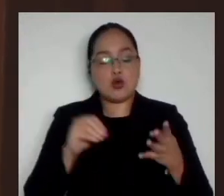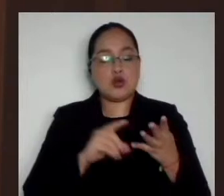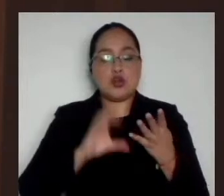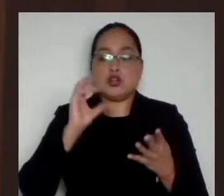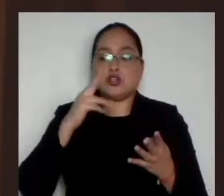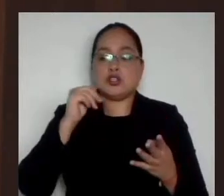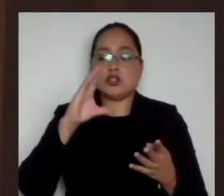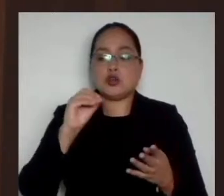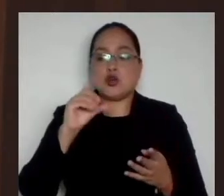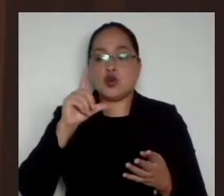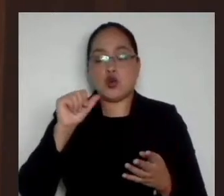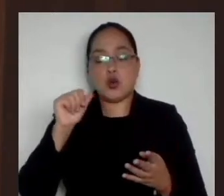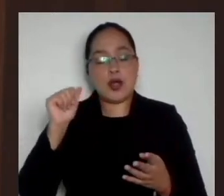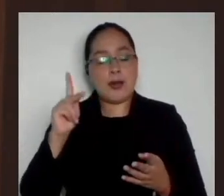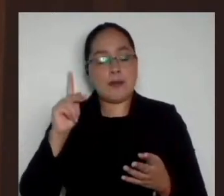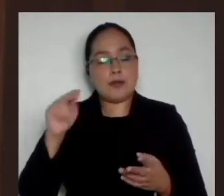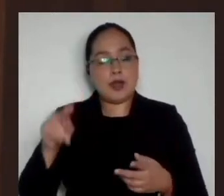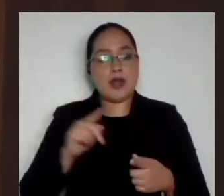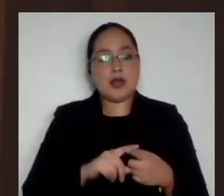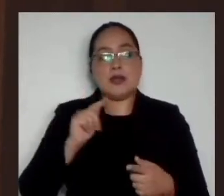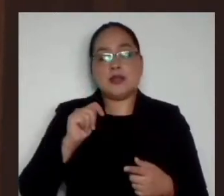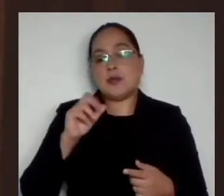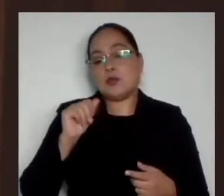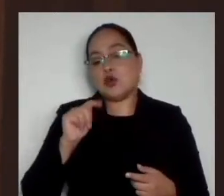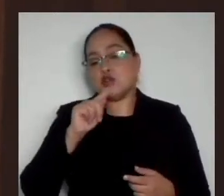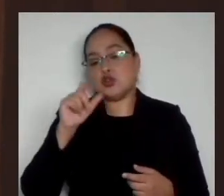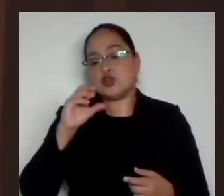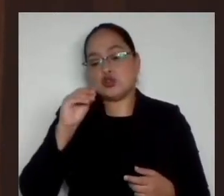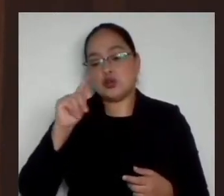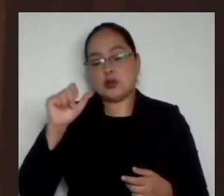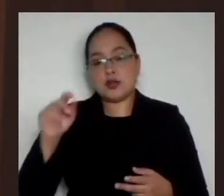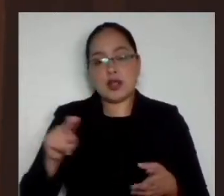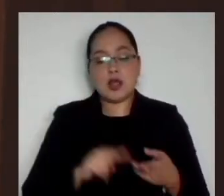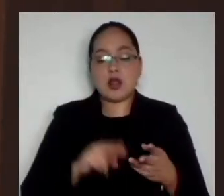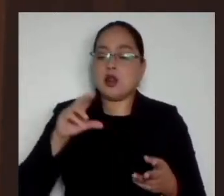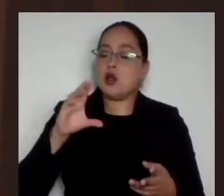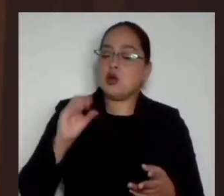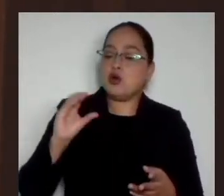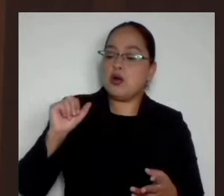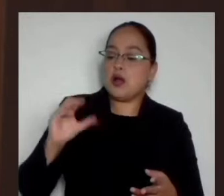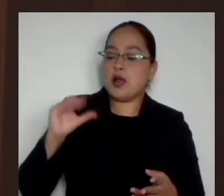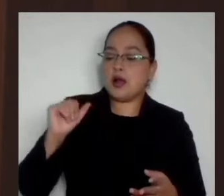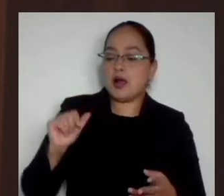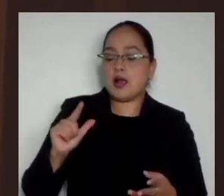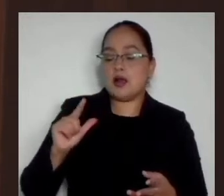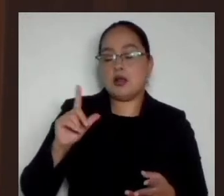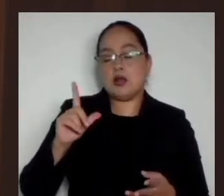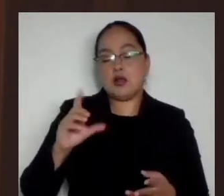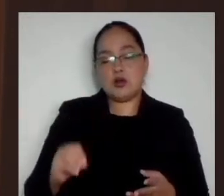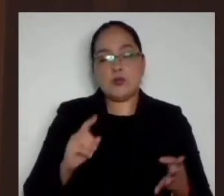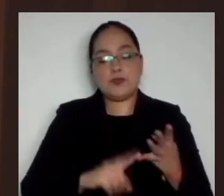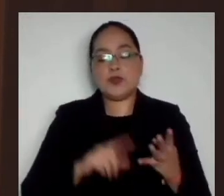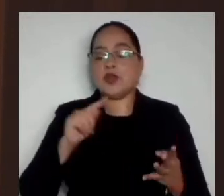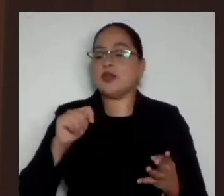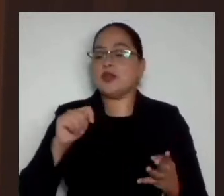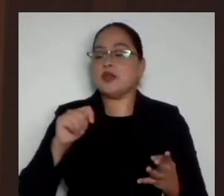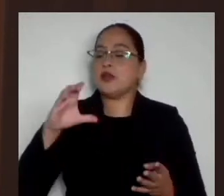de Tepotzotlán, el Hospital de Coacalco y el Hospital de Tecámac. Esto va a